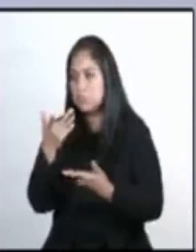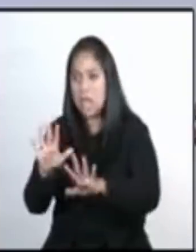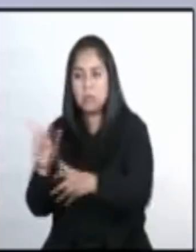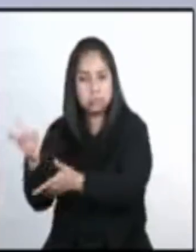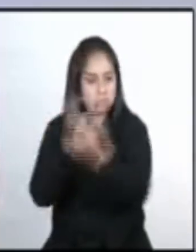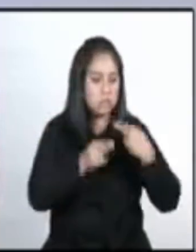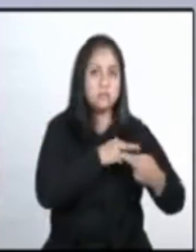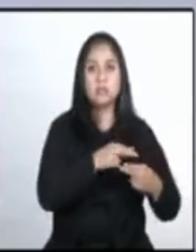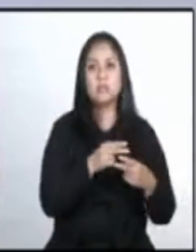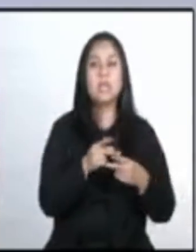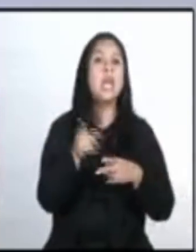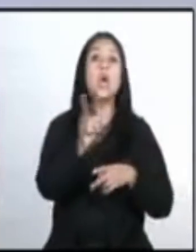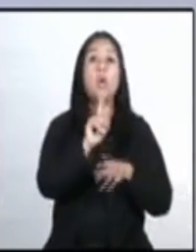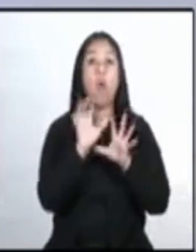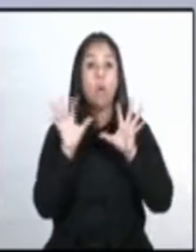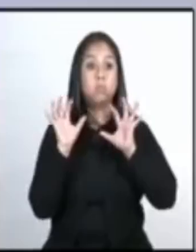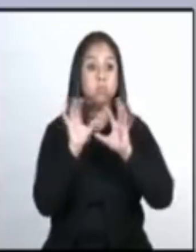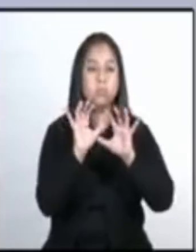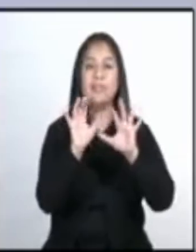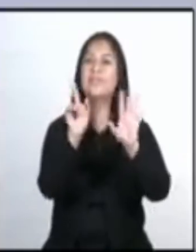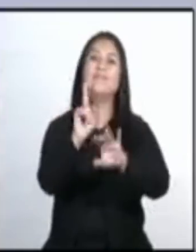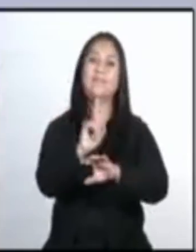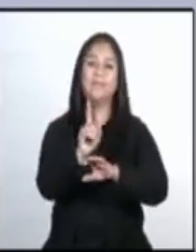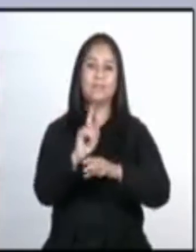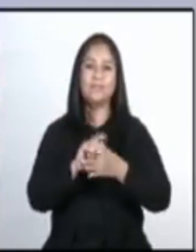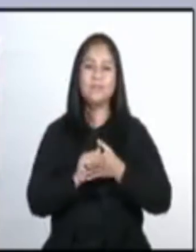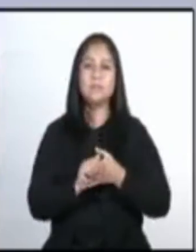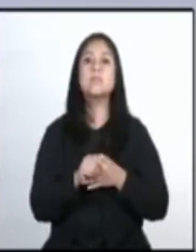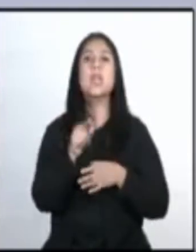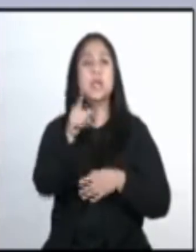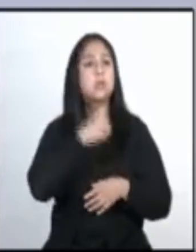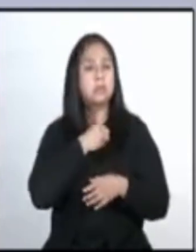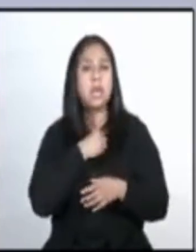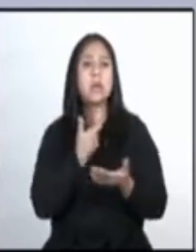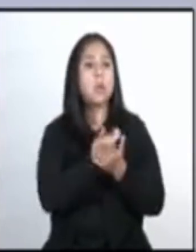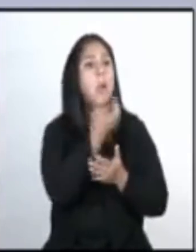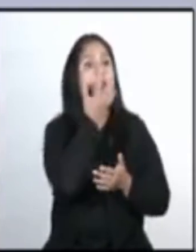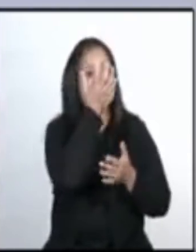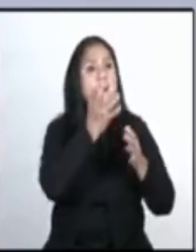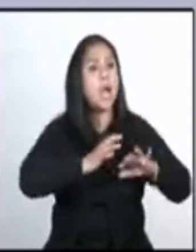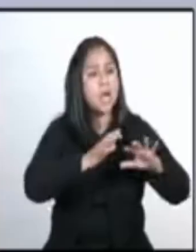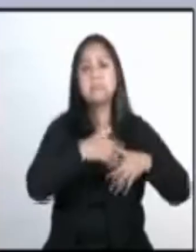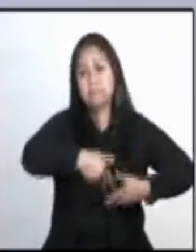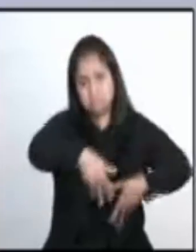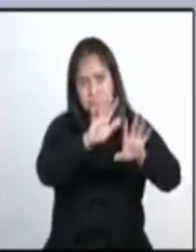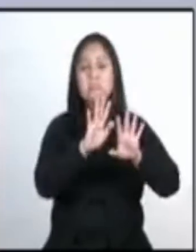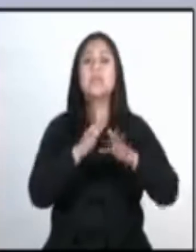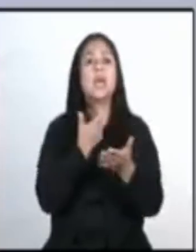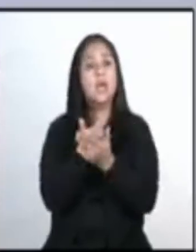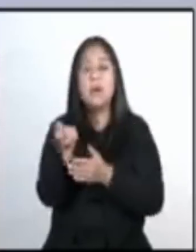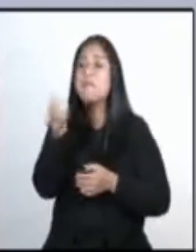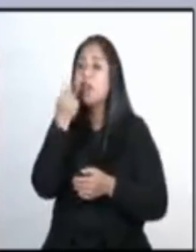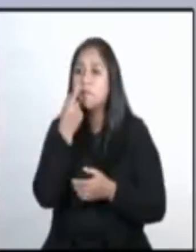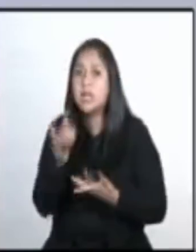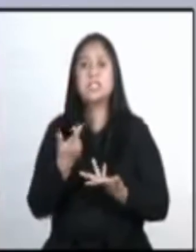estar en grandes aglomeraciones de personas. Vaya a la panadería, vaya a la farmacia,